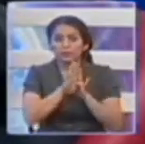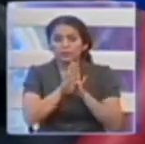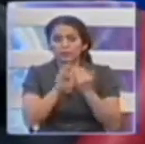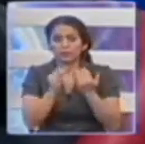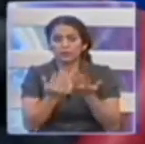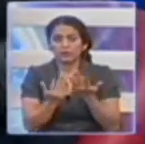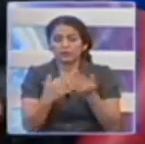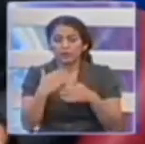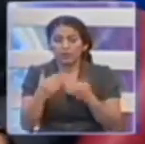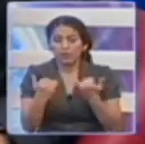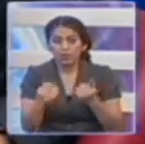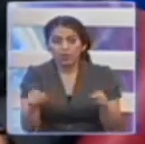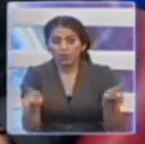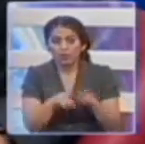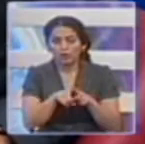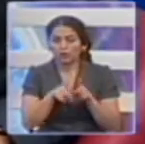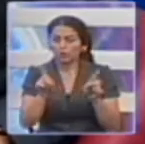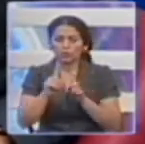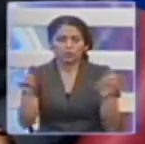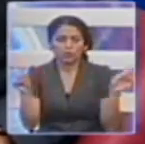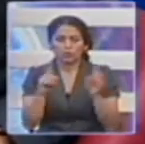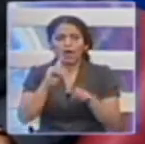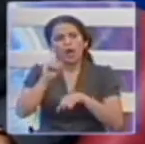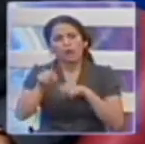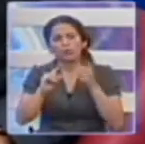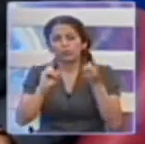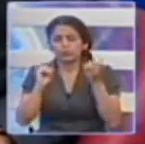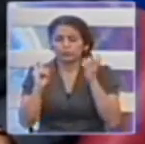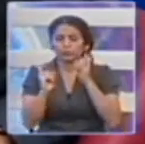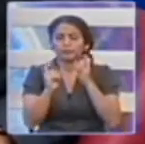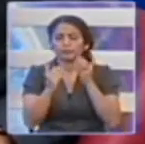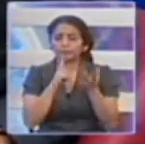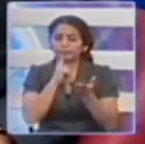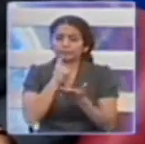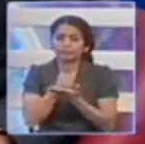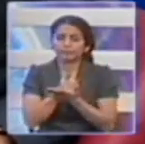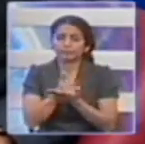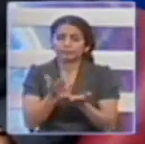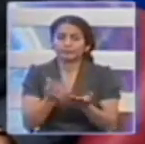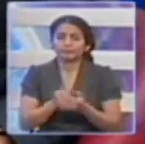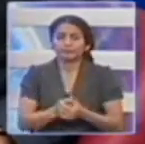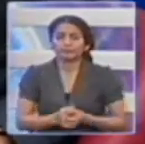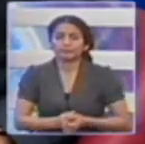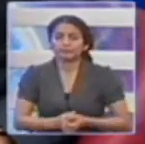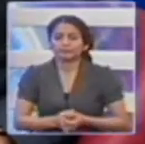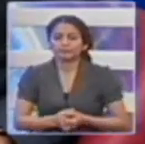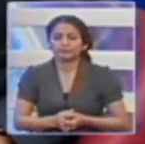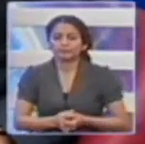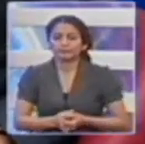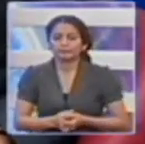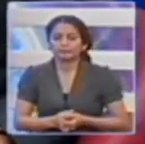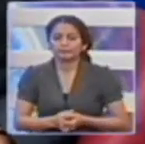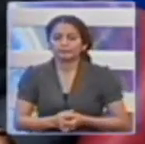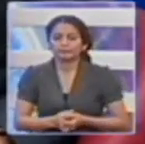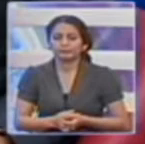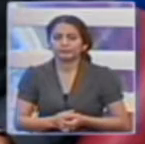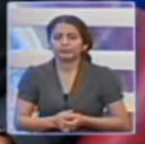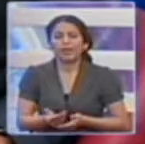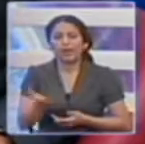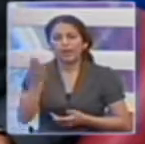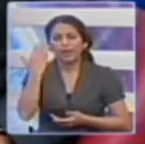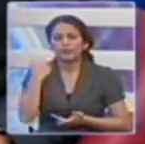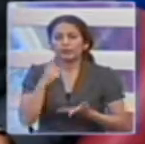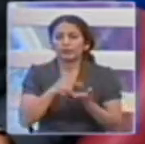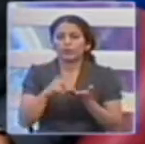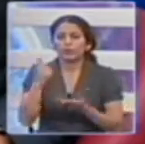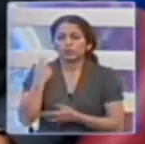mayor posibilidad de empleo para la gente que día a día se suma al mercado laboral, año tras año, y que es imposible con normativas como los salarios mínimos,